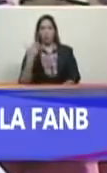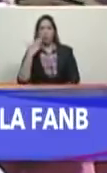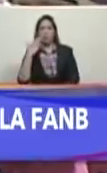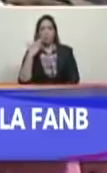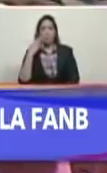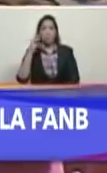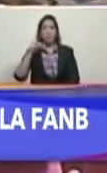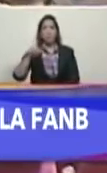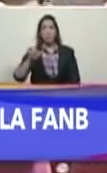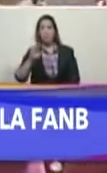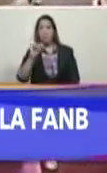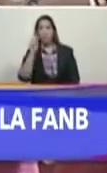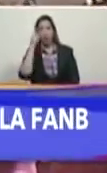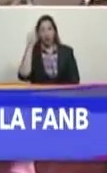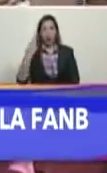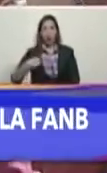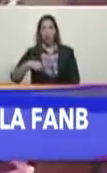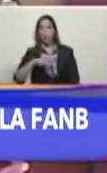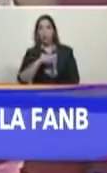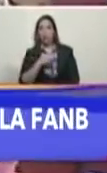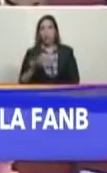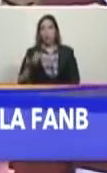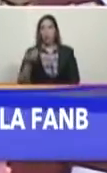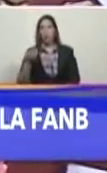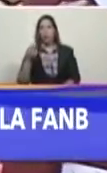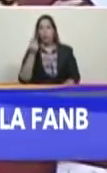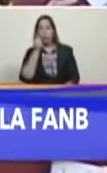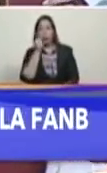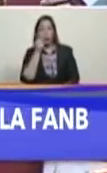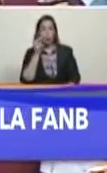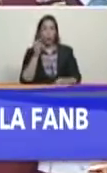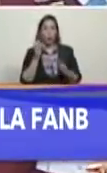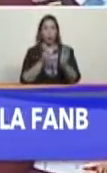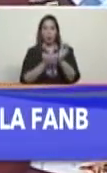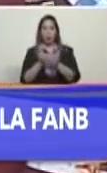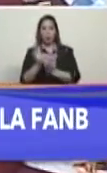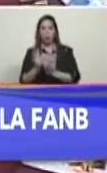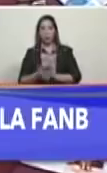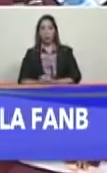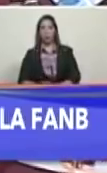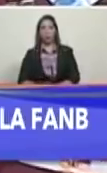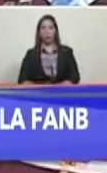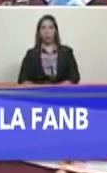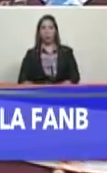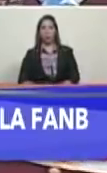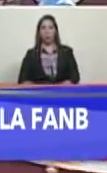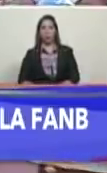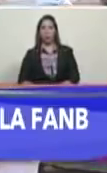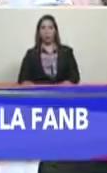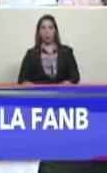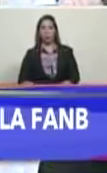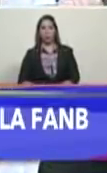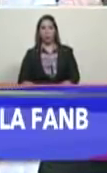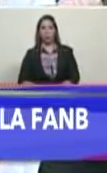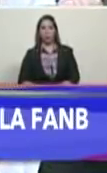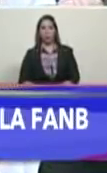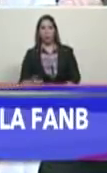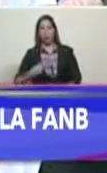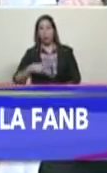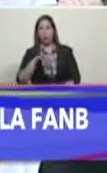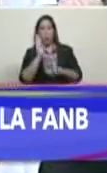Madre de nuestro Señor Jesucristo, que siga colmando de bendiciones a nuestra patria